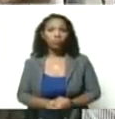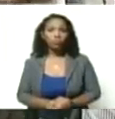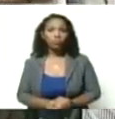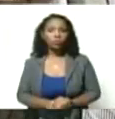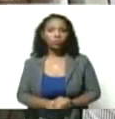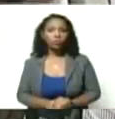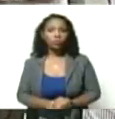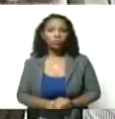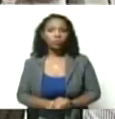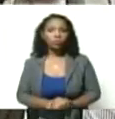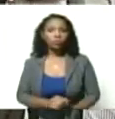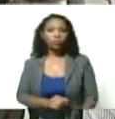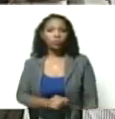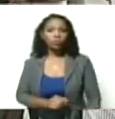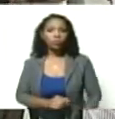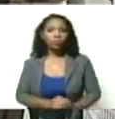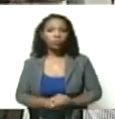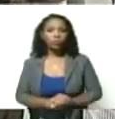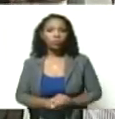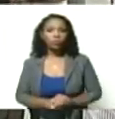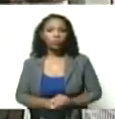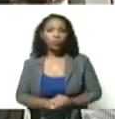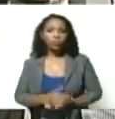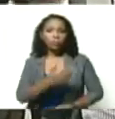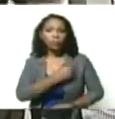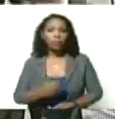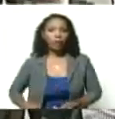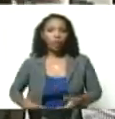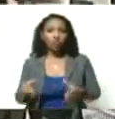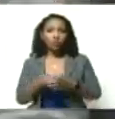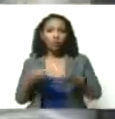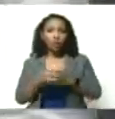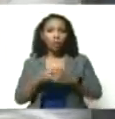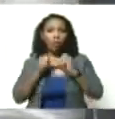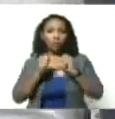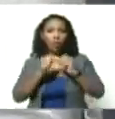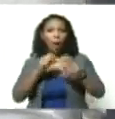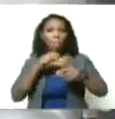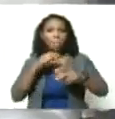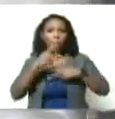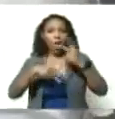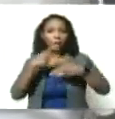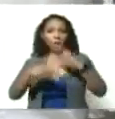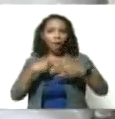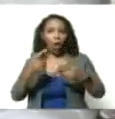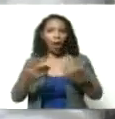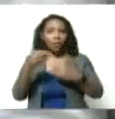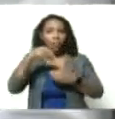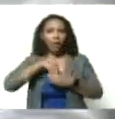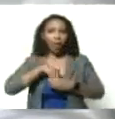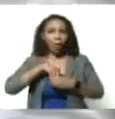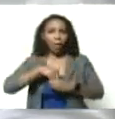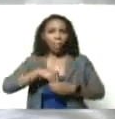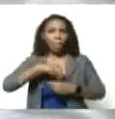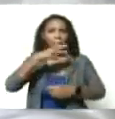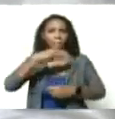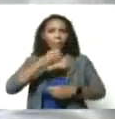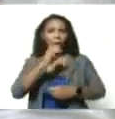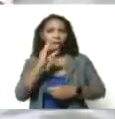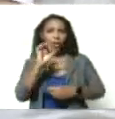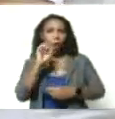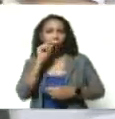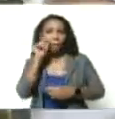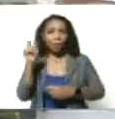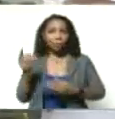Tenían ustedes las palabras del presidente de la Comisión Permanente de Política e Interior, diputado Pedro Carreña, quien hizo